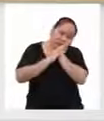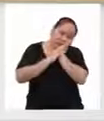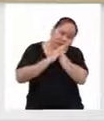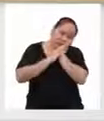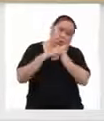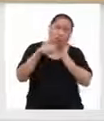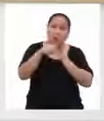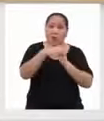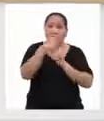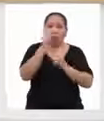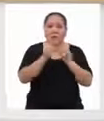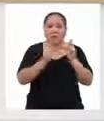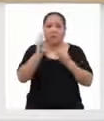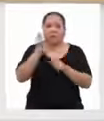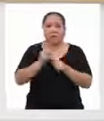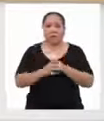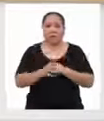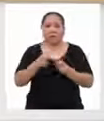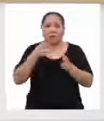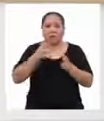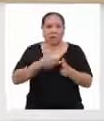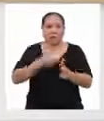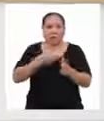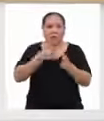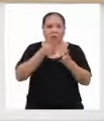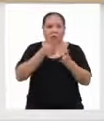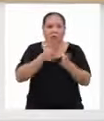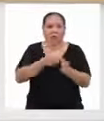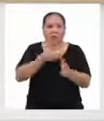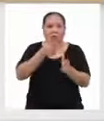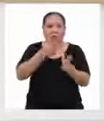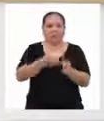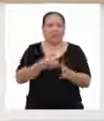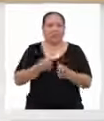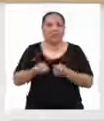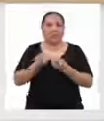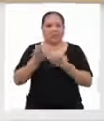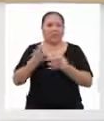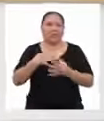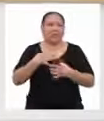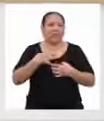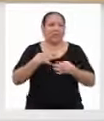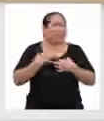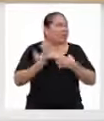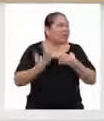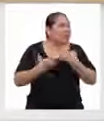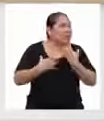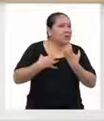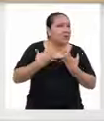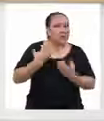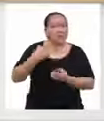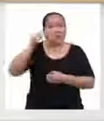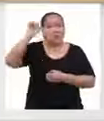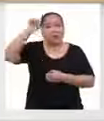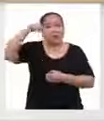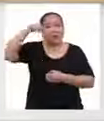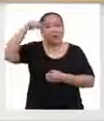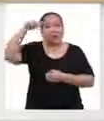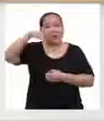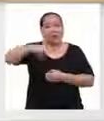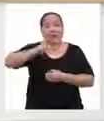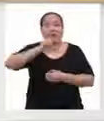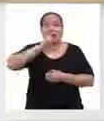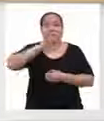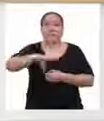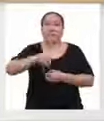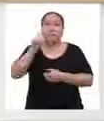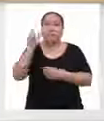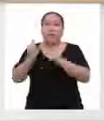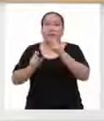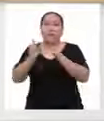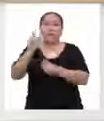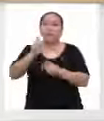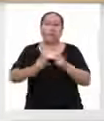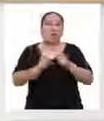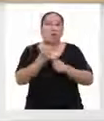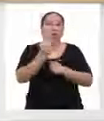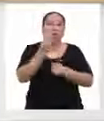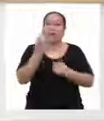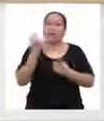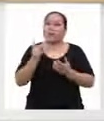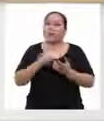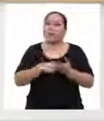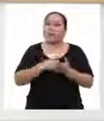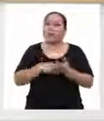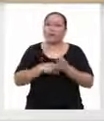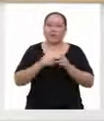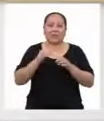otros casos el tráfico puede ser un factor que contribuye al estrés. Recuerda que estamos hablando de personas que a veces salen